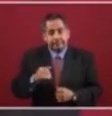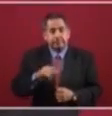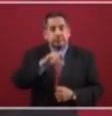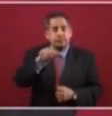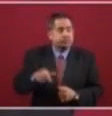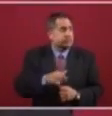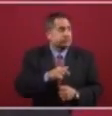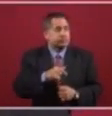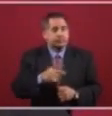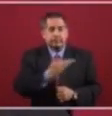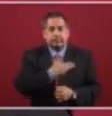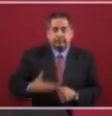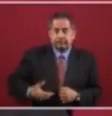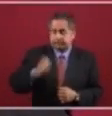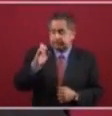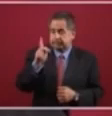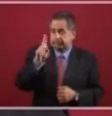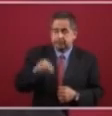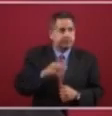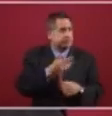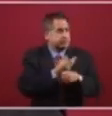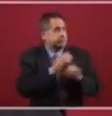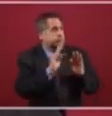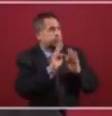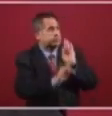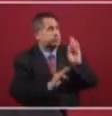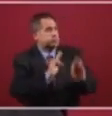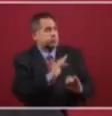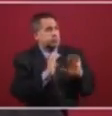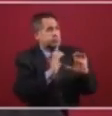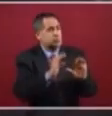lo mantuvo el presidente Peña.